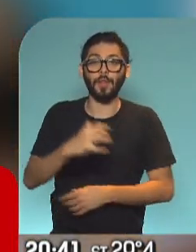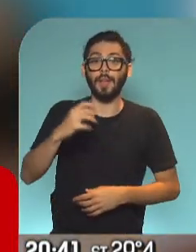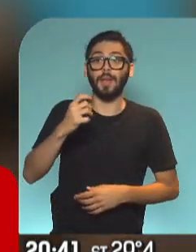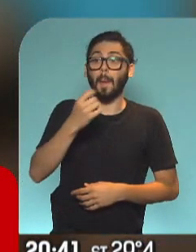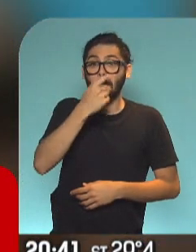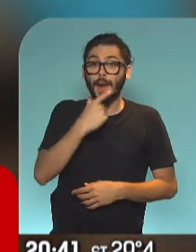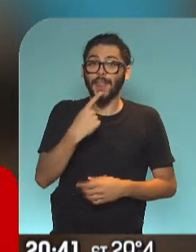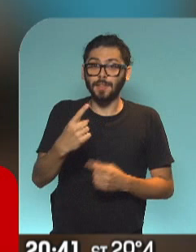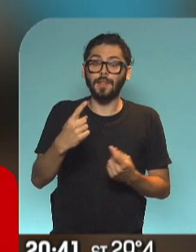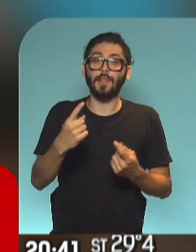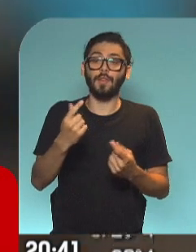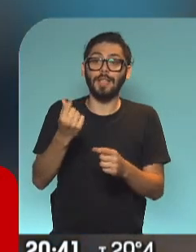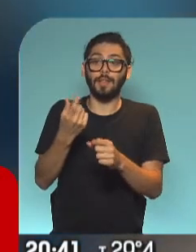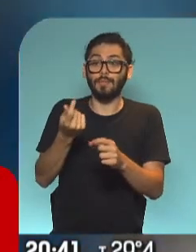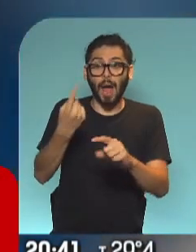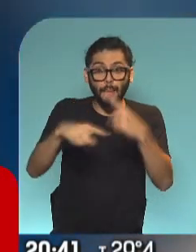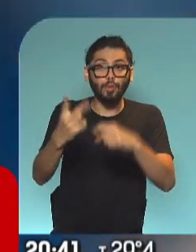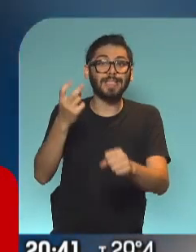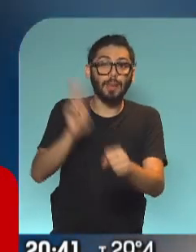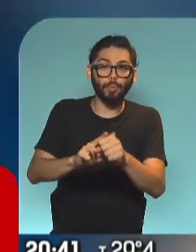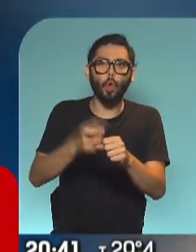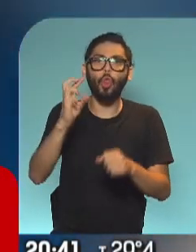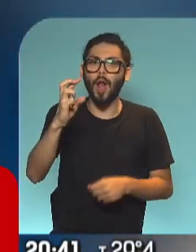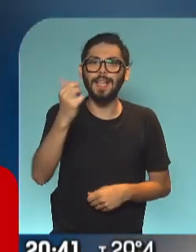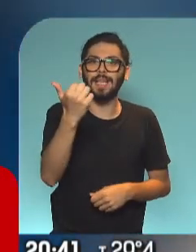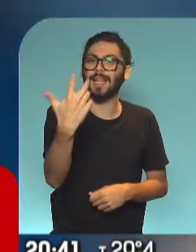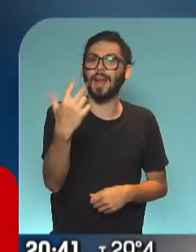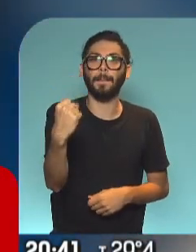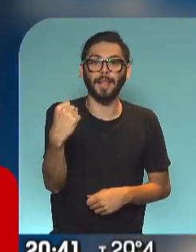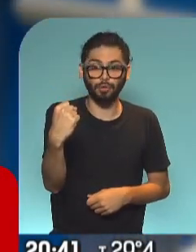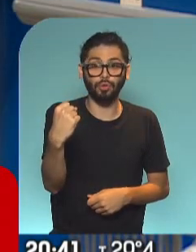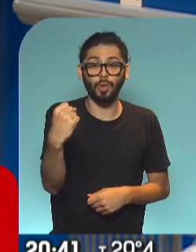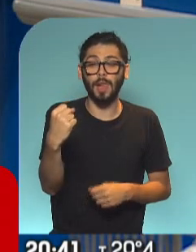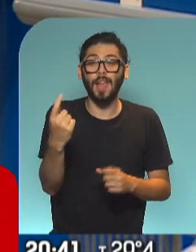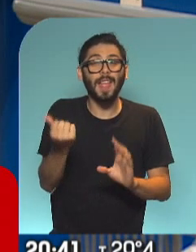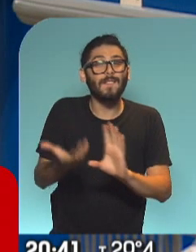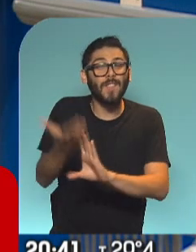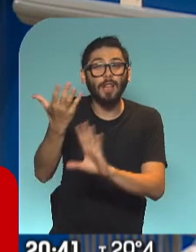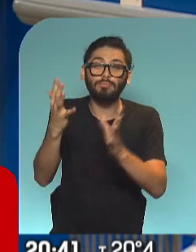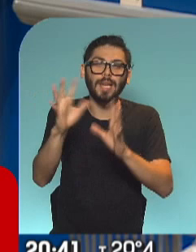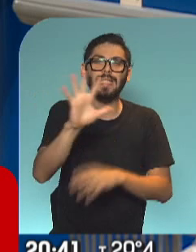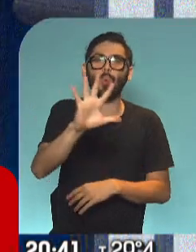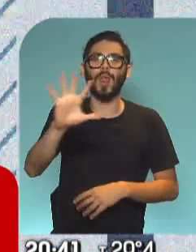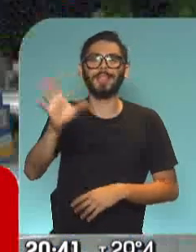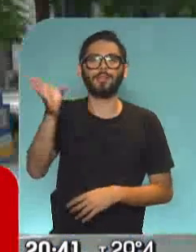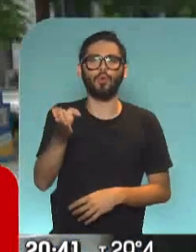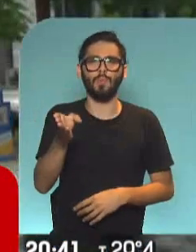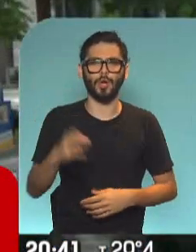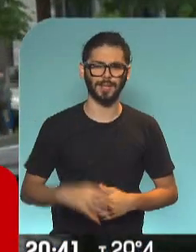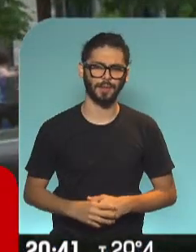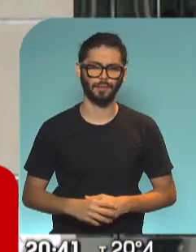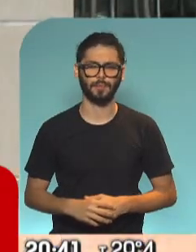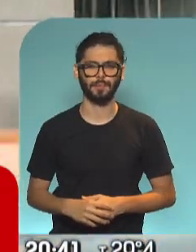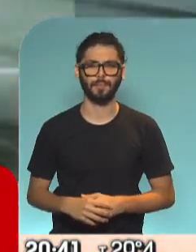y $1 a 63 pesos. En este contexto, la inflación trepaba al 55%. De